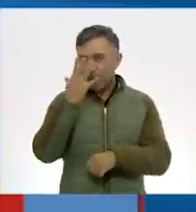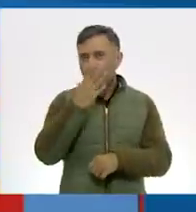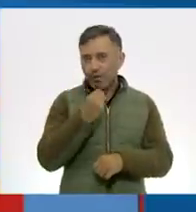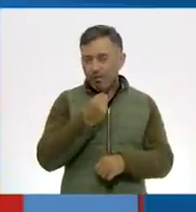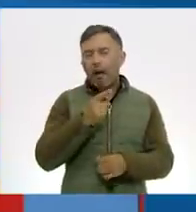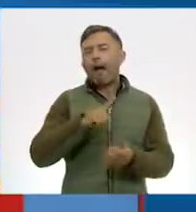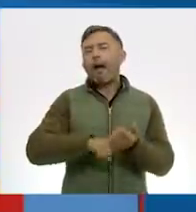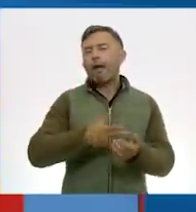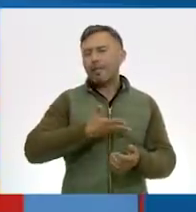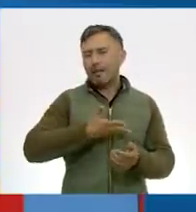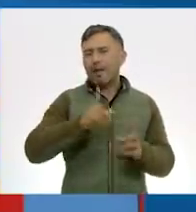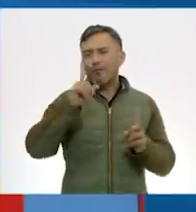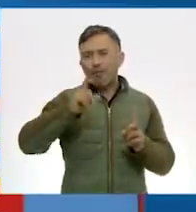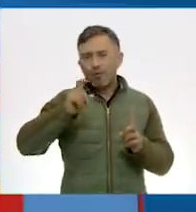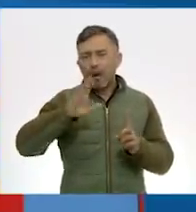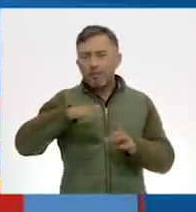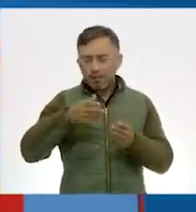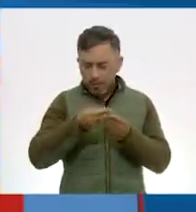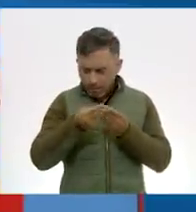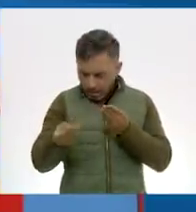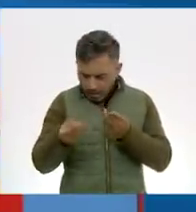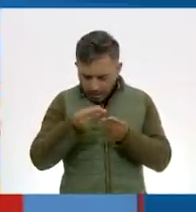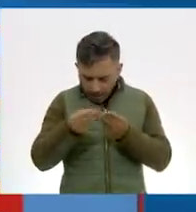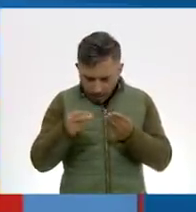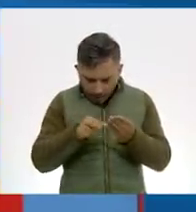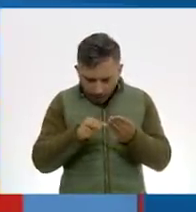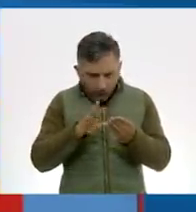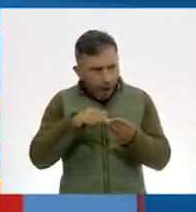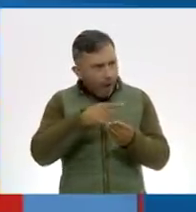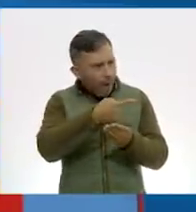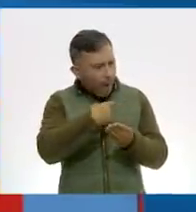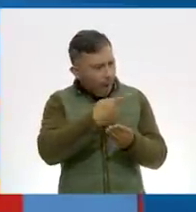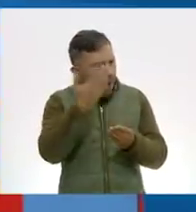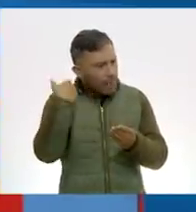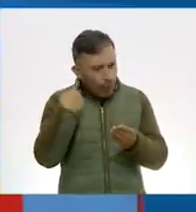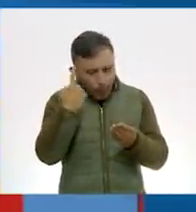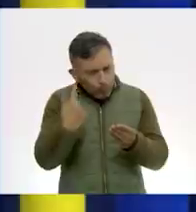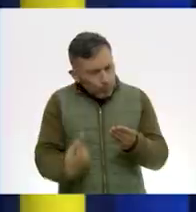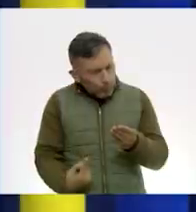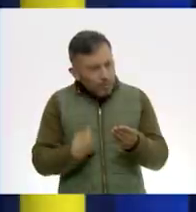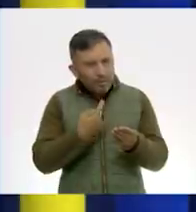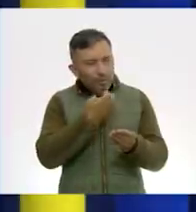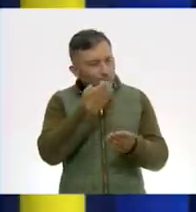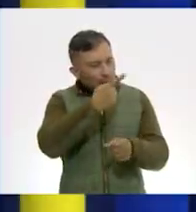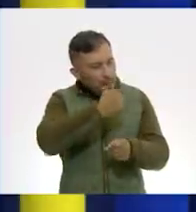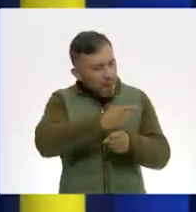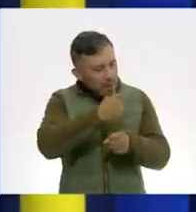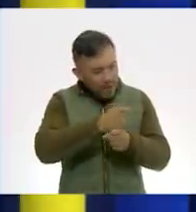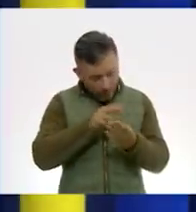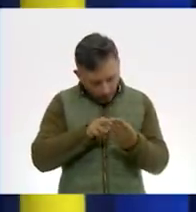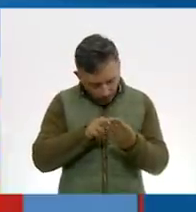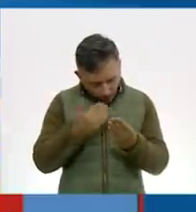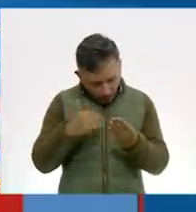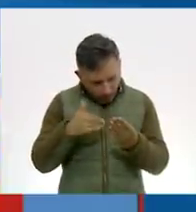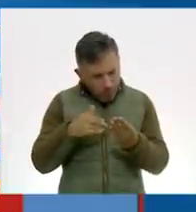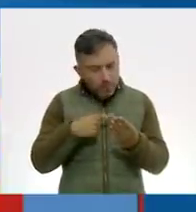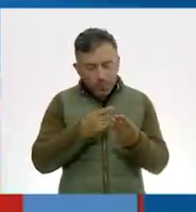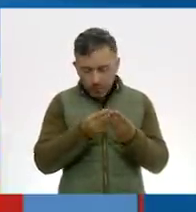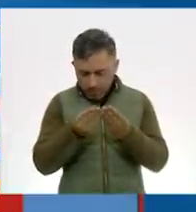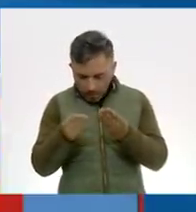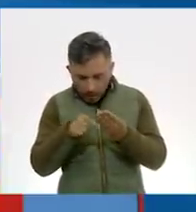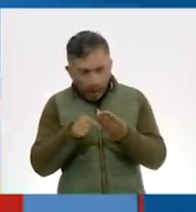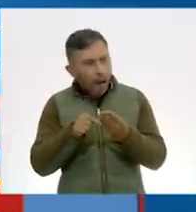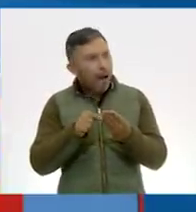repente las sacamos, las revisamos y decimos, uy, aquí estábamos bien chiquitos en 1er grado, o esta fue cuando participé